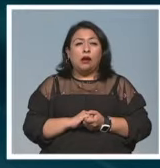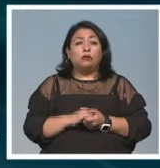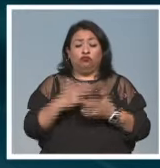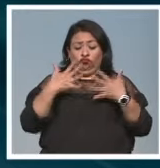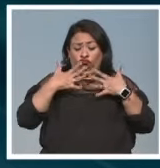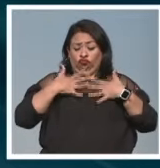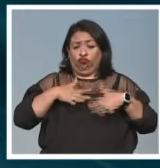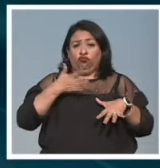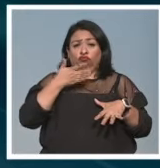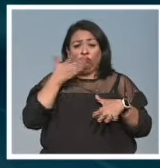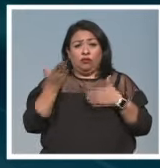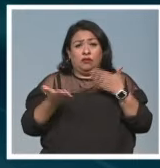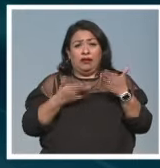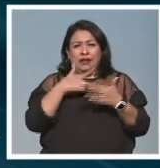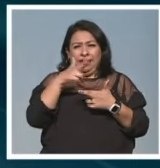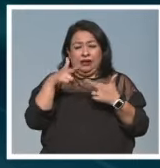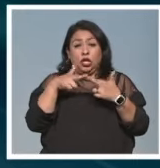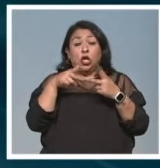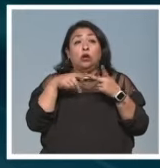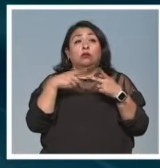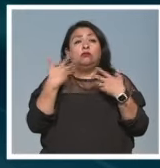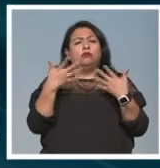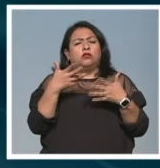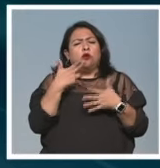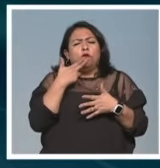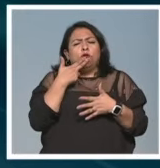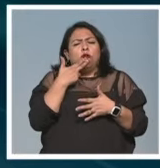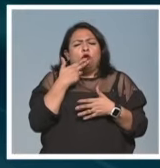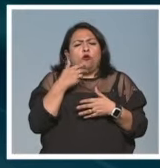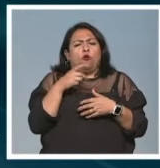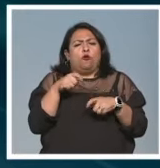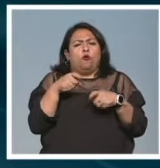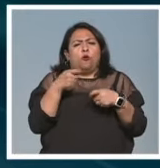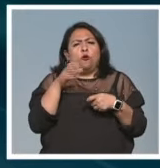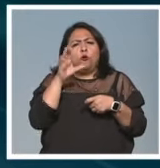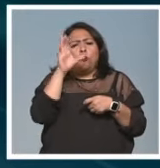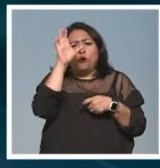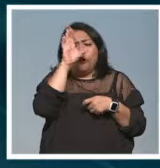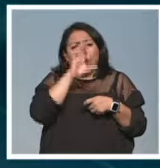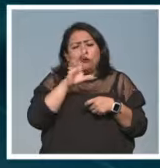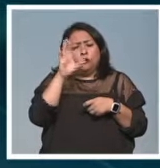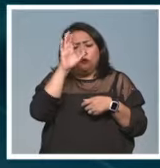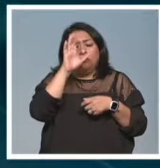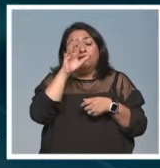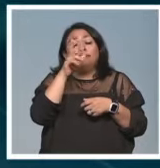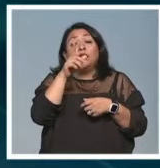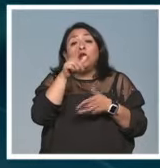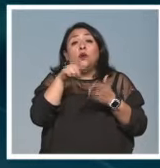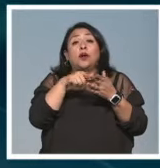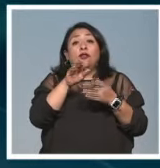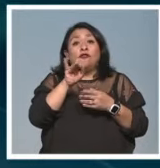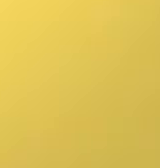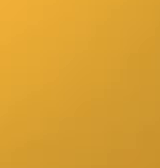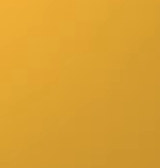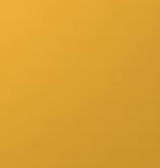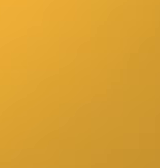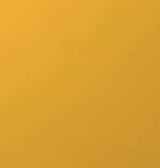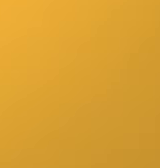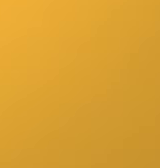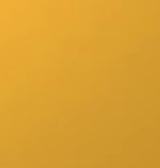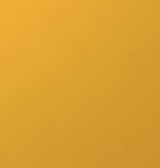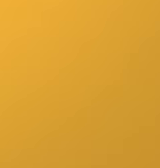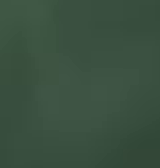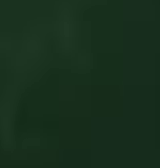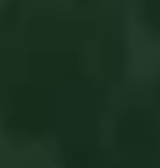Trajes típicos, bailes regionales y una arraigada tradición vistieron de color las tierras cervantinas.